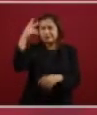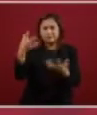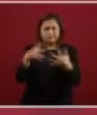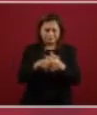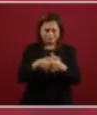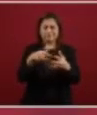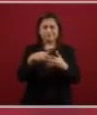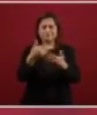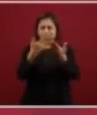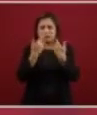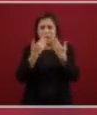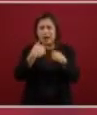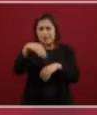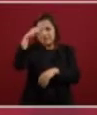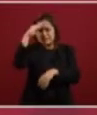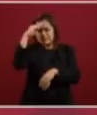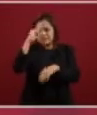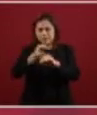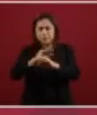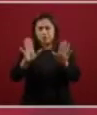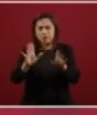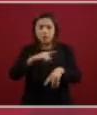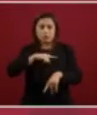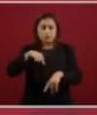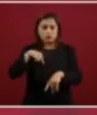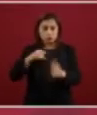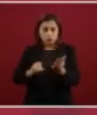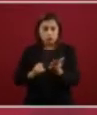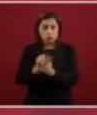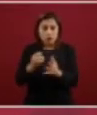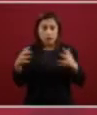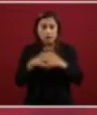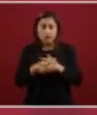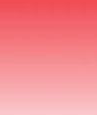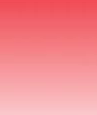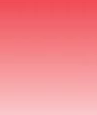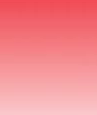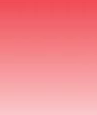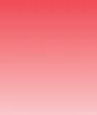y eso no va a ser opción en el caso nuestro